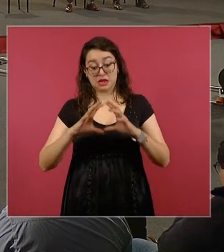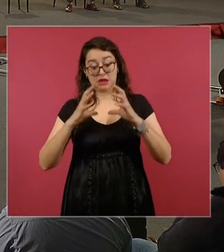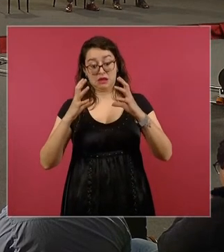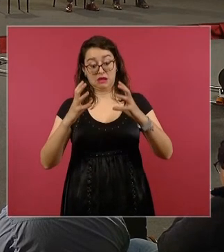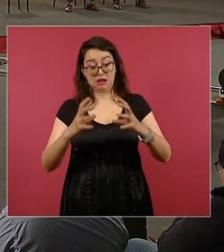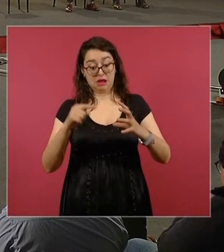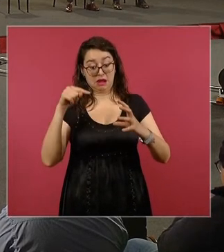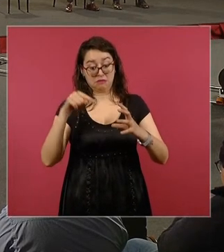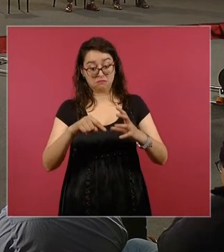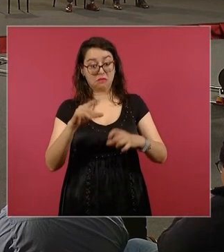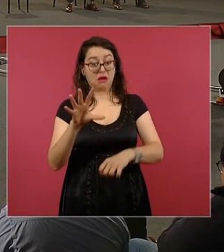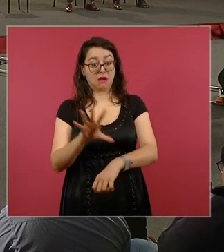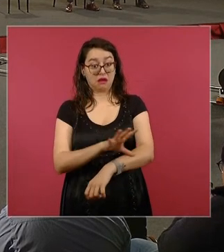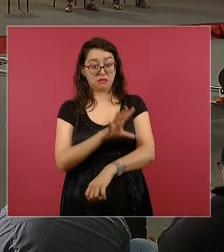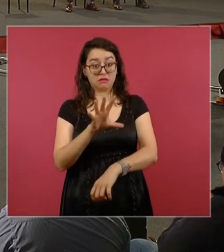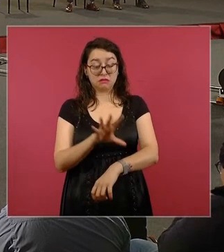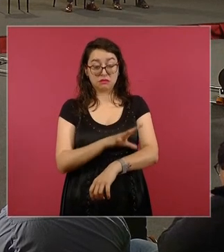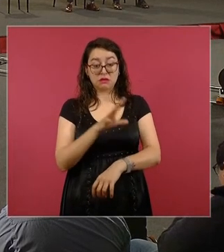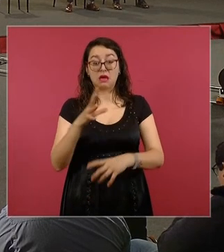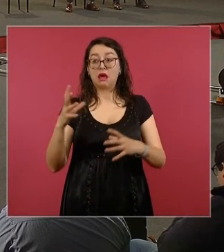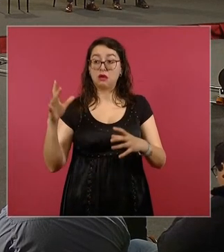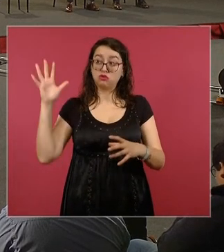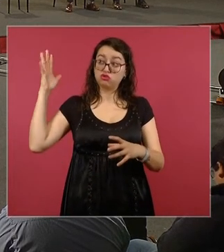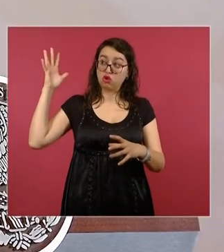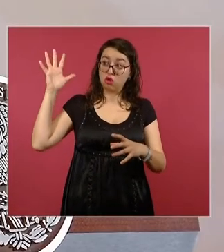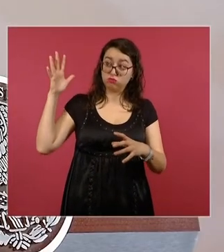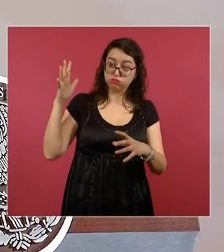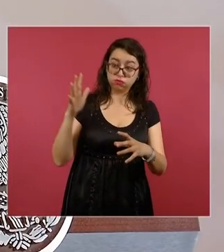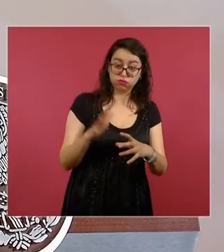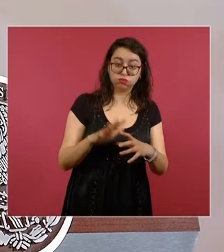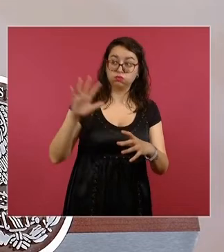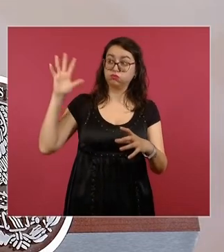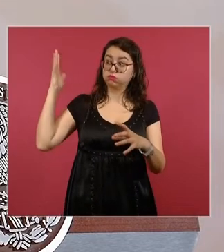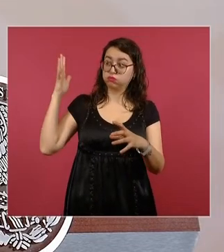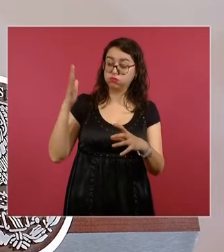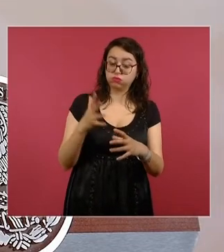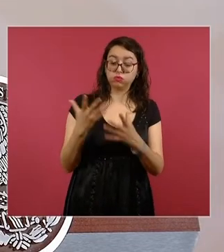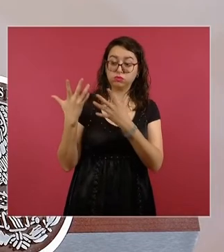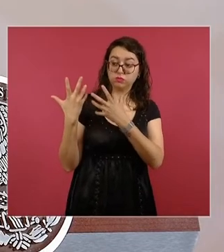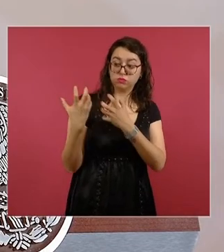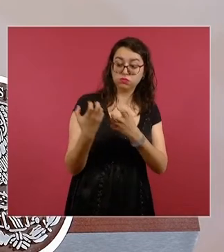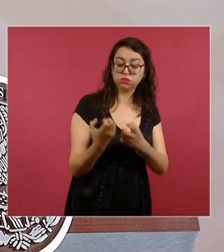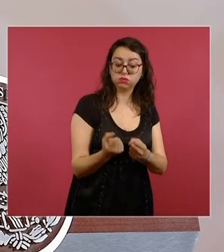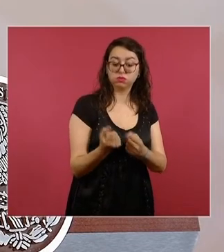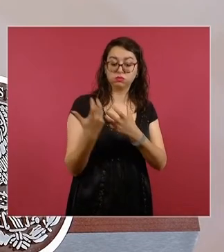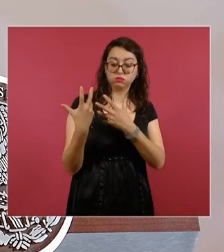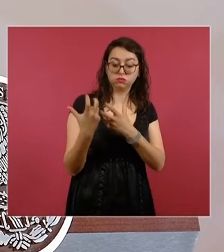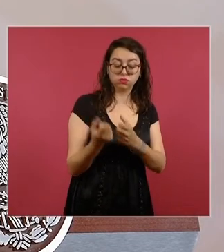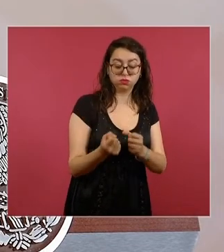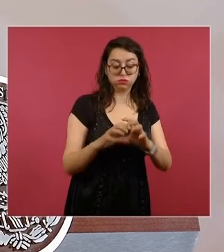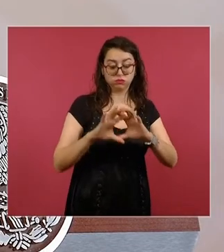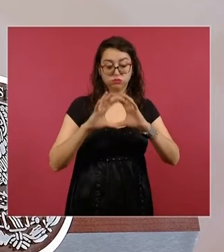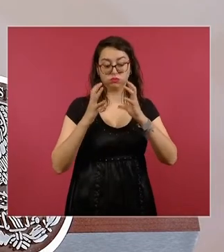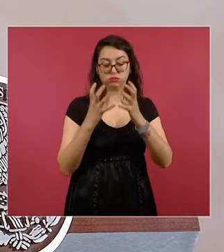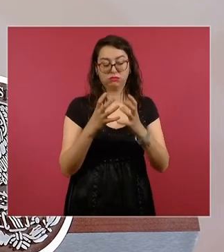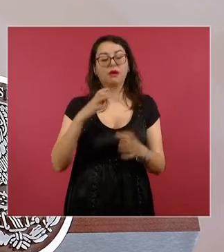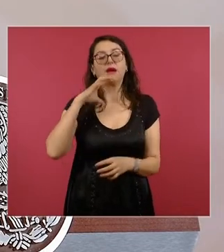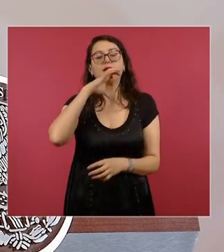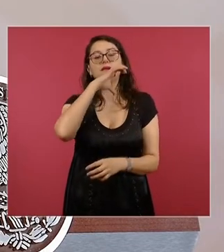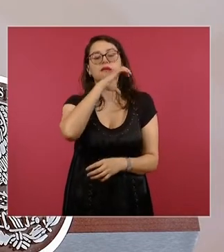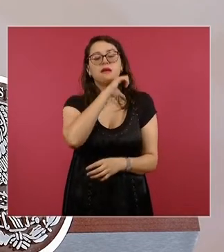centro llega constantemente a nuestro planeta y parte de ella es absorbida por el suelo, ocasionando que éste se